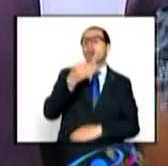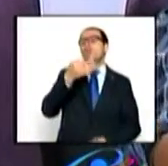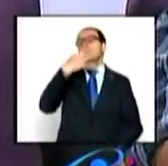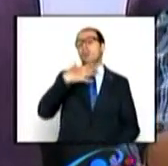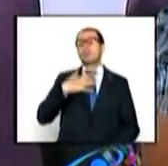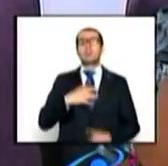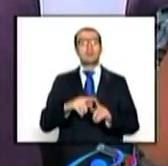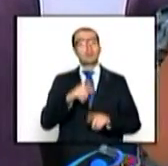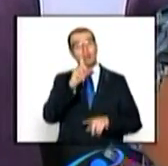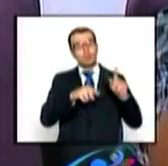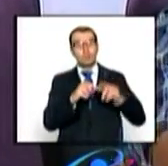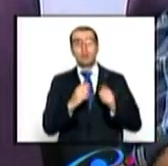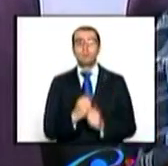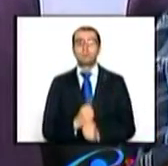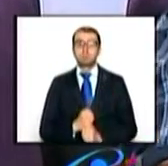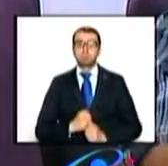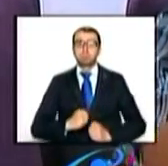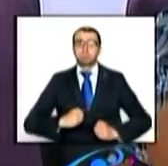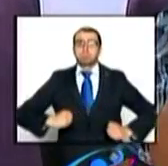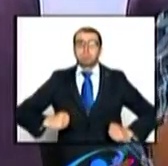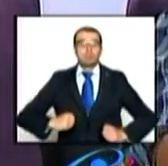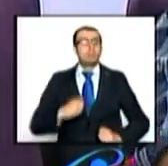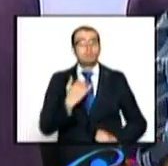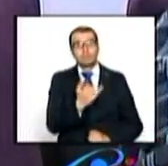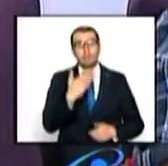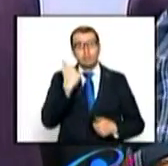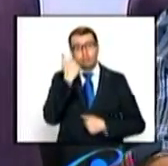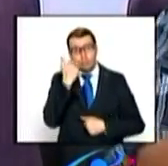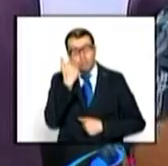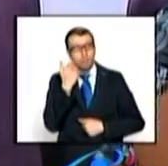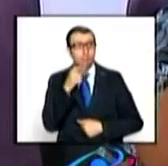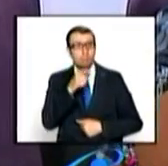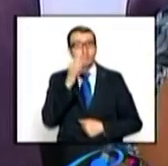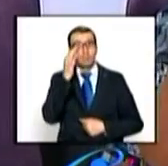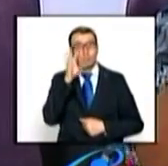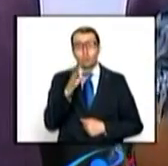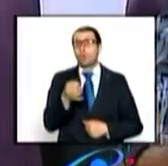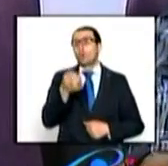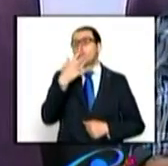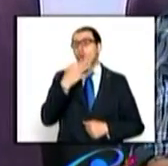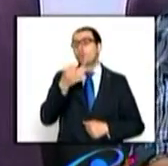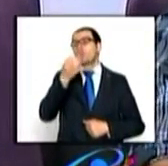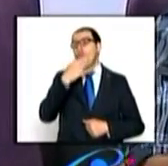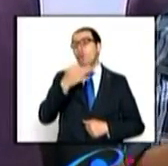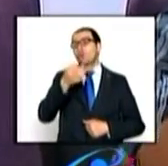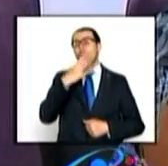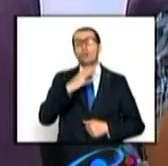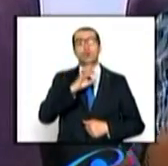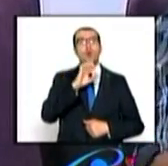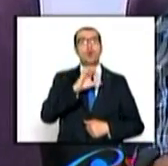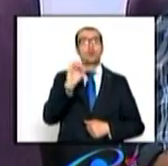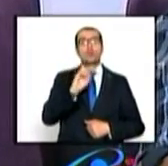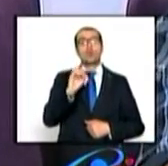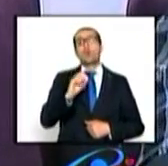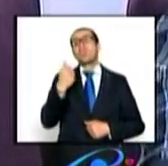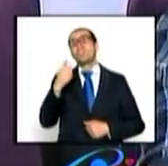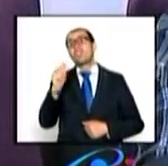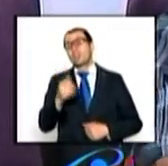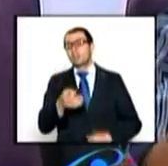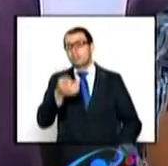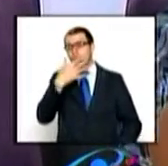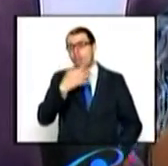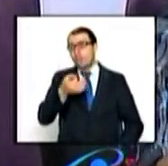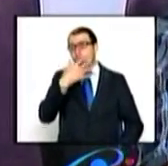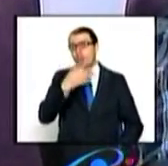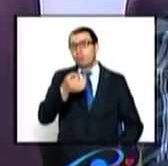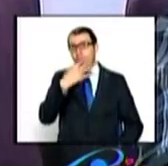una obesidad, que como tienen trastornos metabólicos y enfermedades crónicas, pueden requerir hasta 8 a 10 cápsulas de omega 3 altamente purificado al día. Y